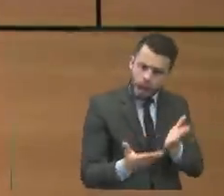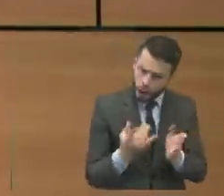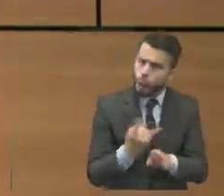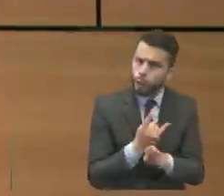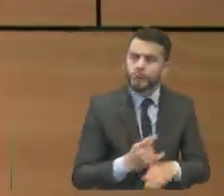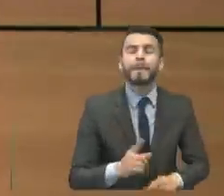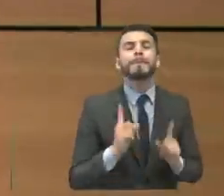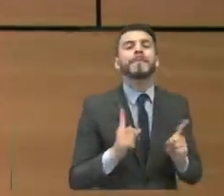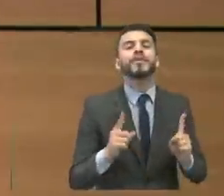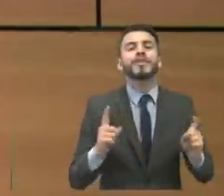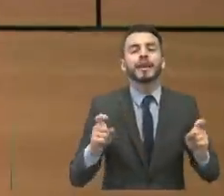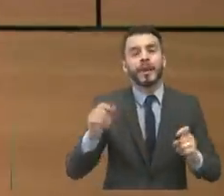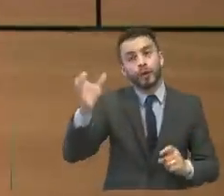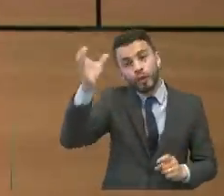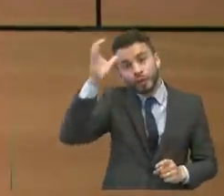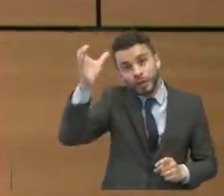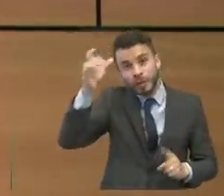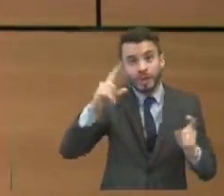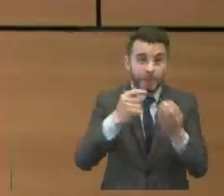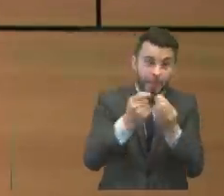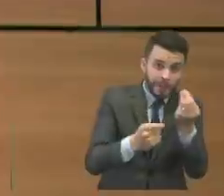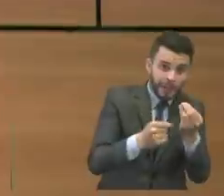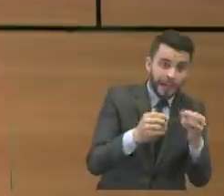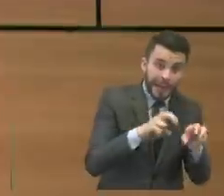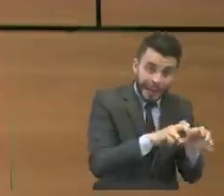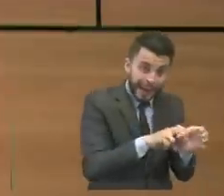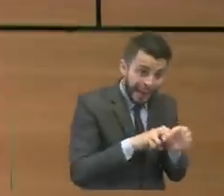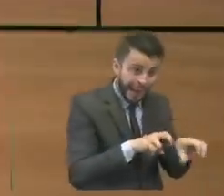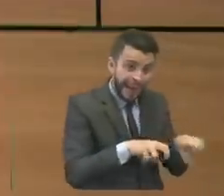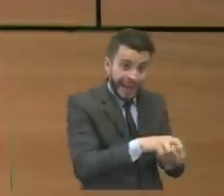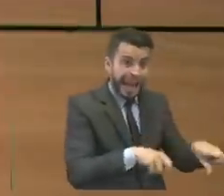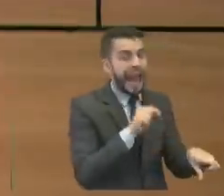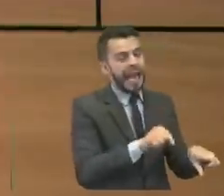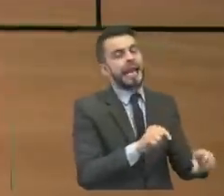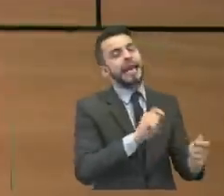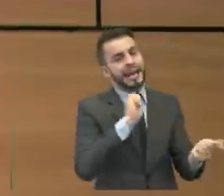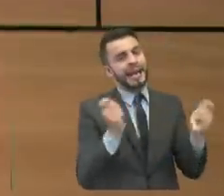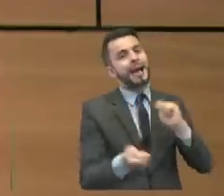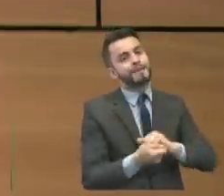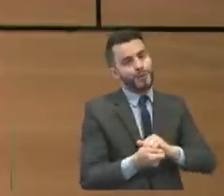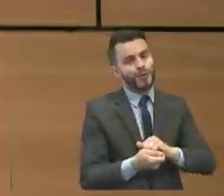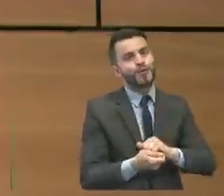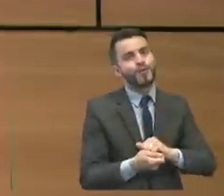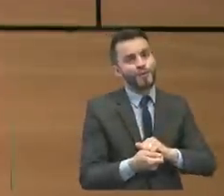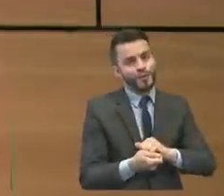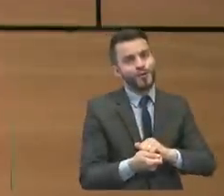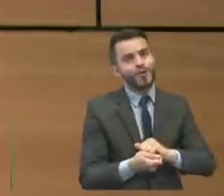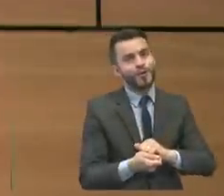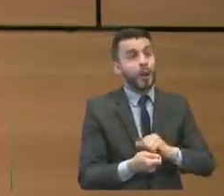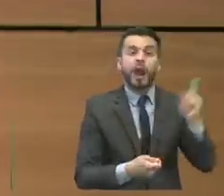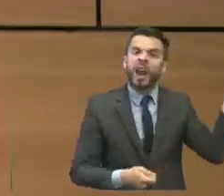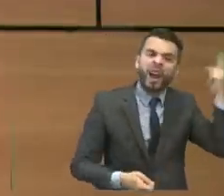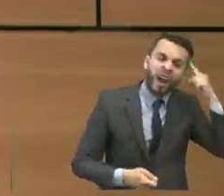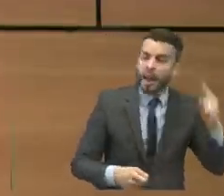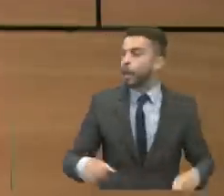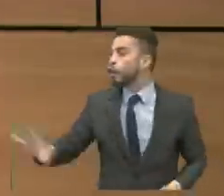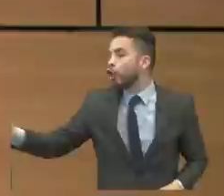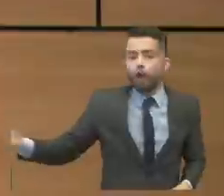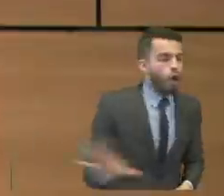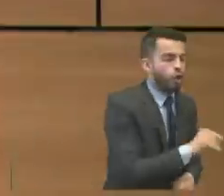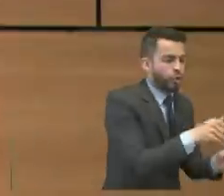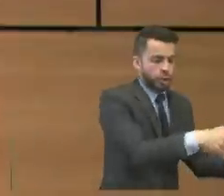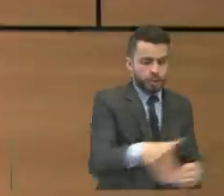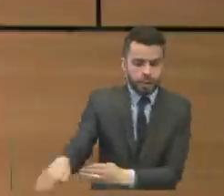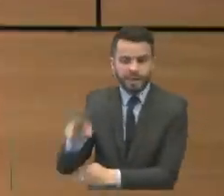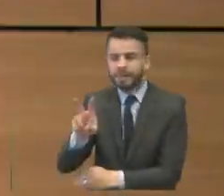diseño conceptual, paisajístico y de movilidad. Porque iban a ser una misma cosa todo el corredor. Nosotros ya no vamos a hacer una misma cosa todo el